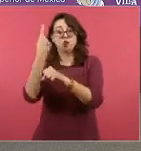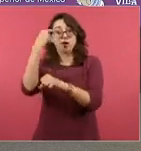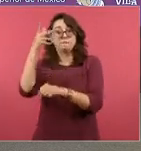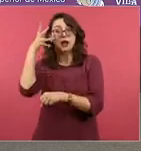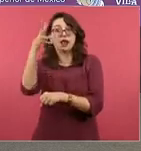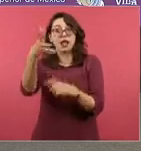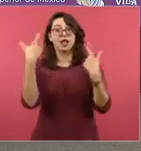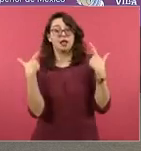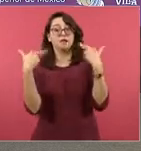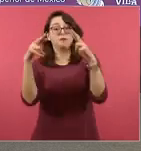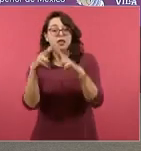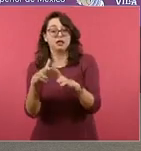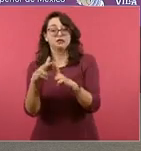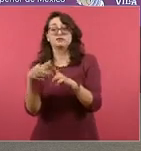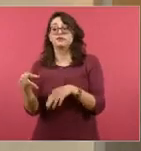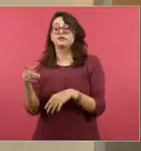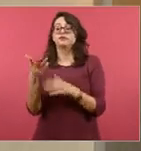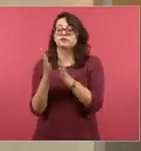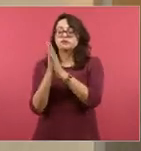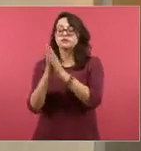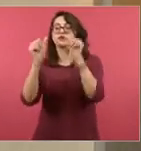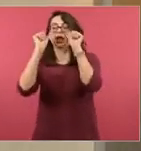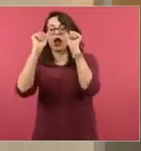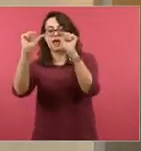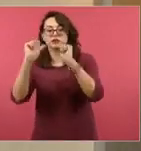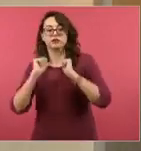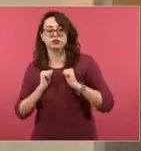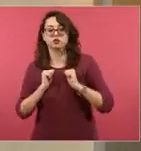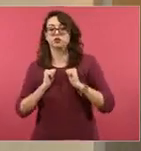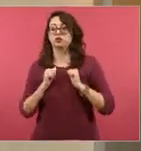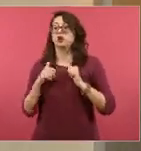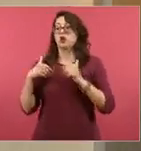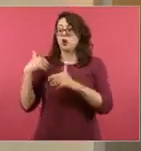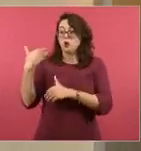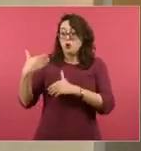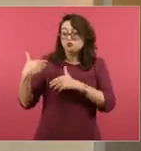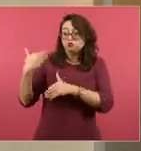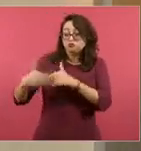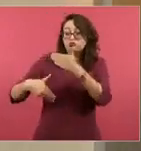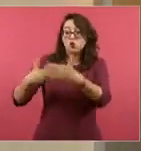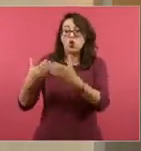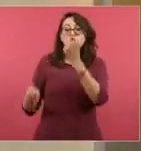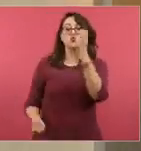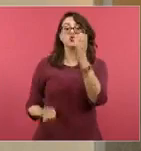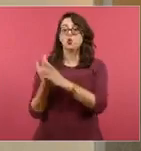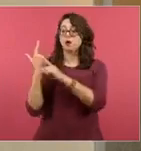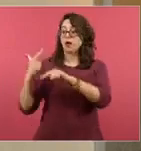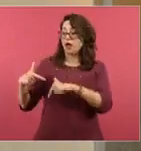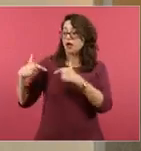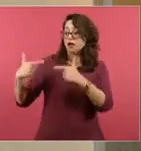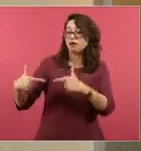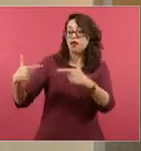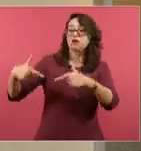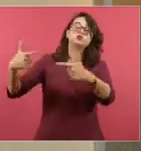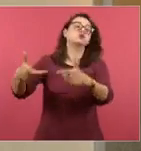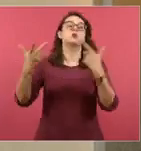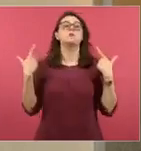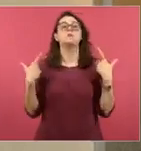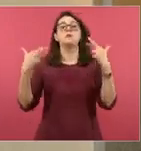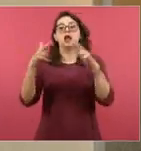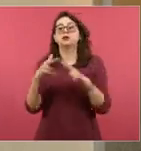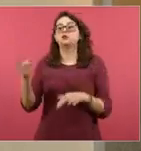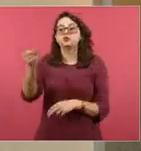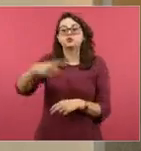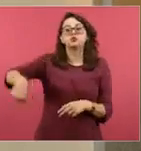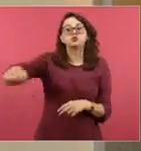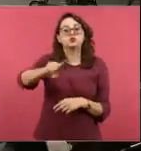normales superiores, porque ellos van a llevar la estafeta que en poco tiempo le dará continuidad a esa